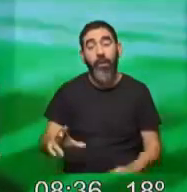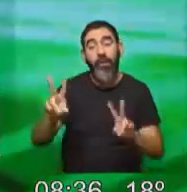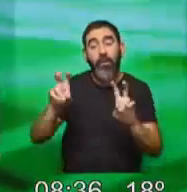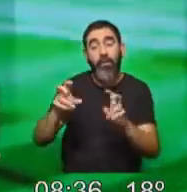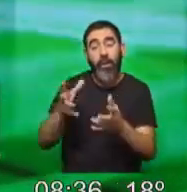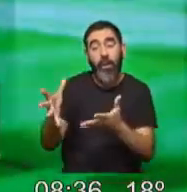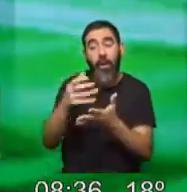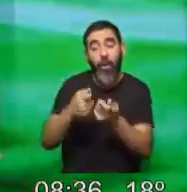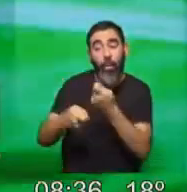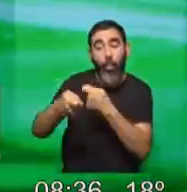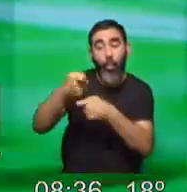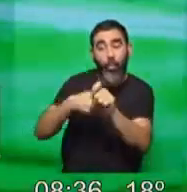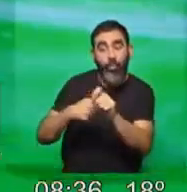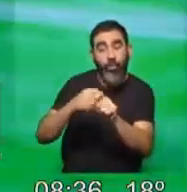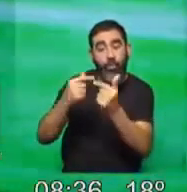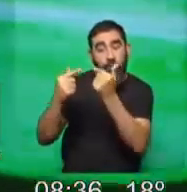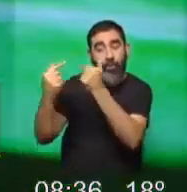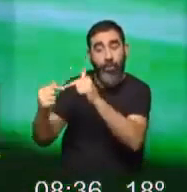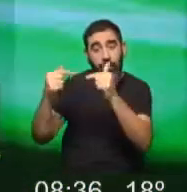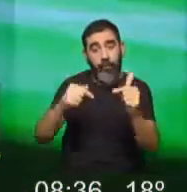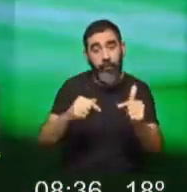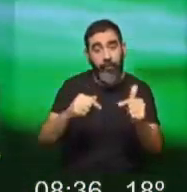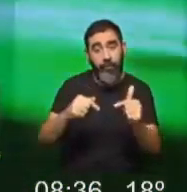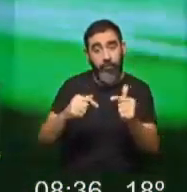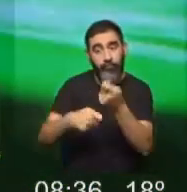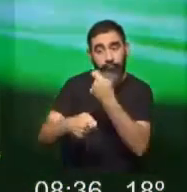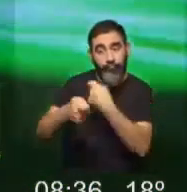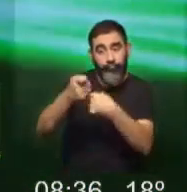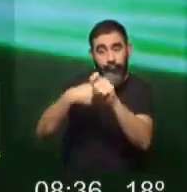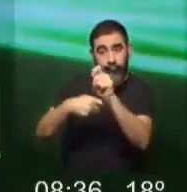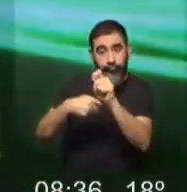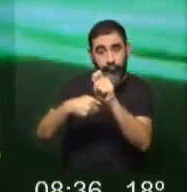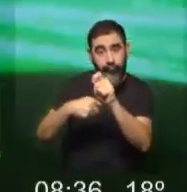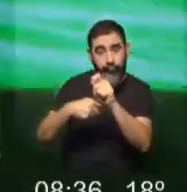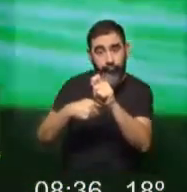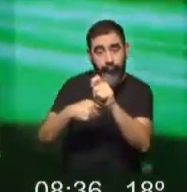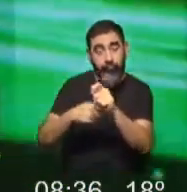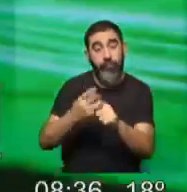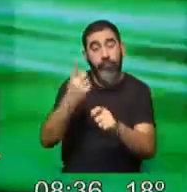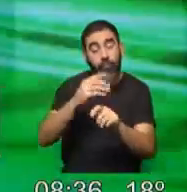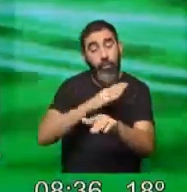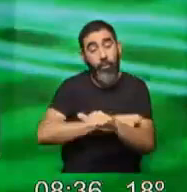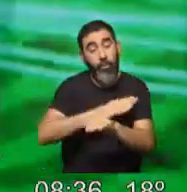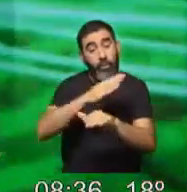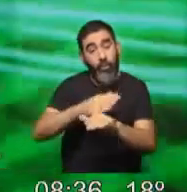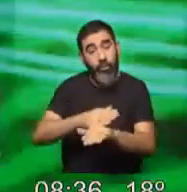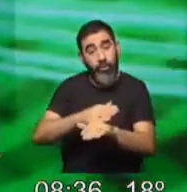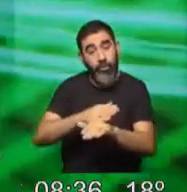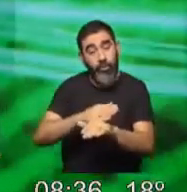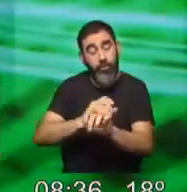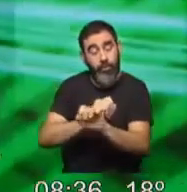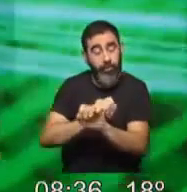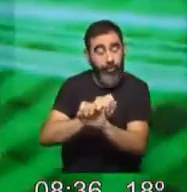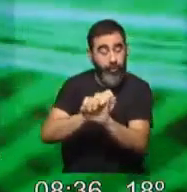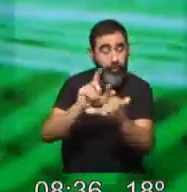mercancía, no es, es absolutamente una mercancía. Lo cual trae consecuencias mucho más fuertes,